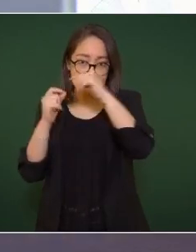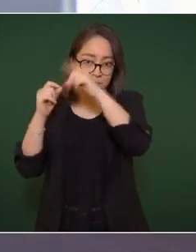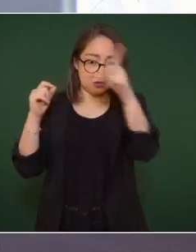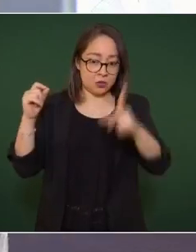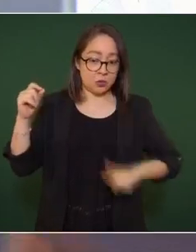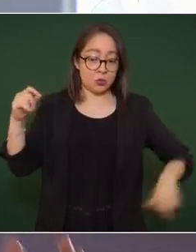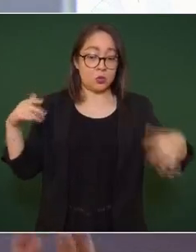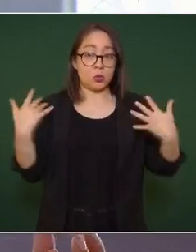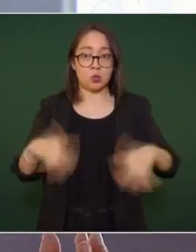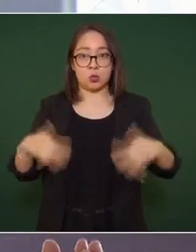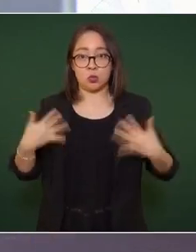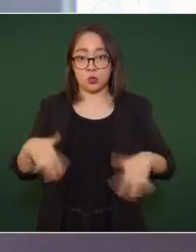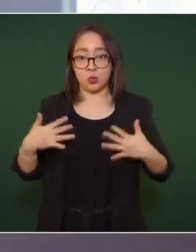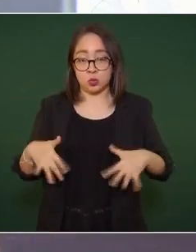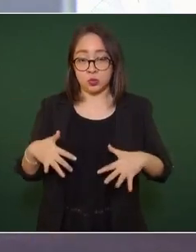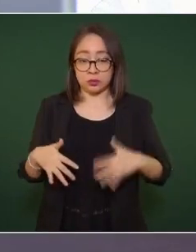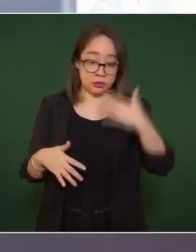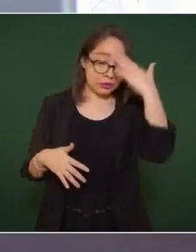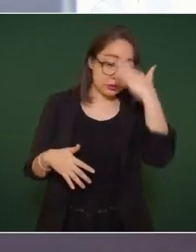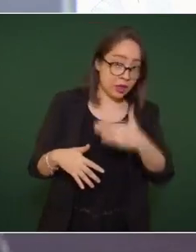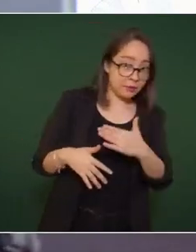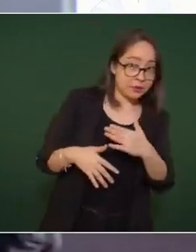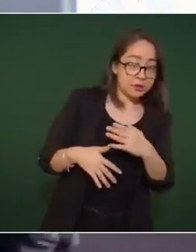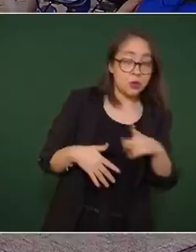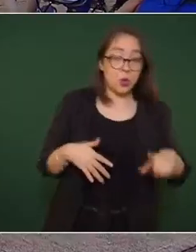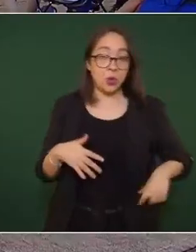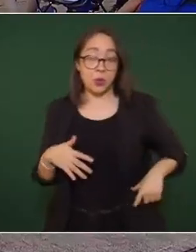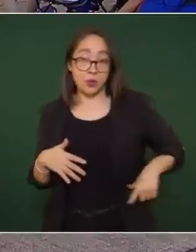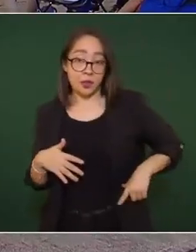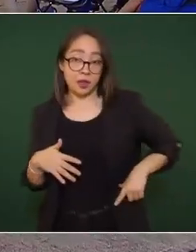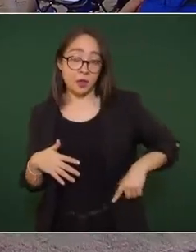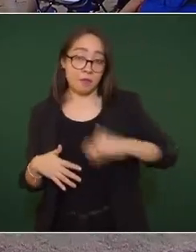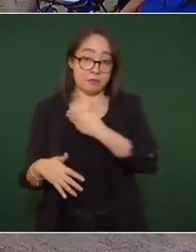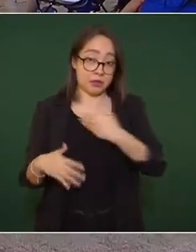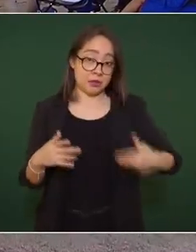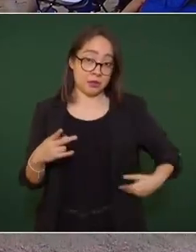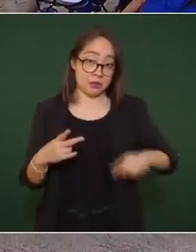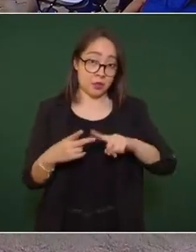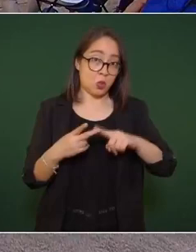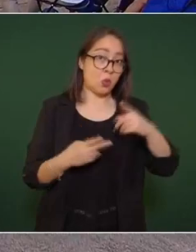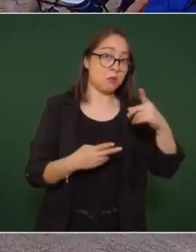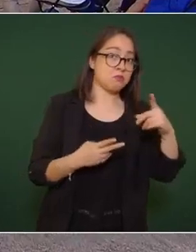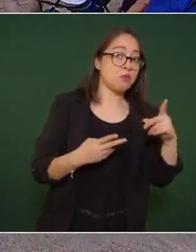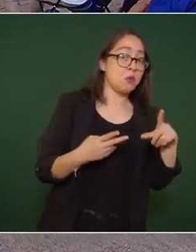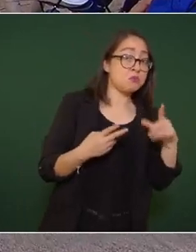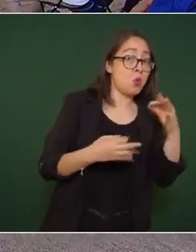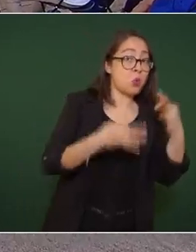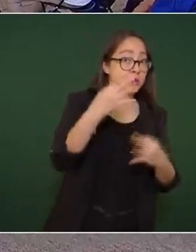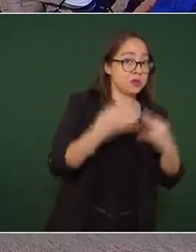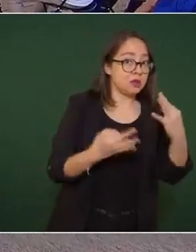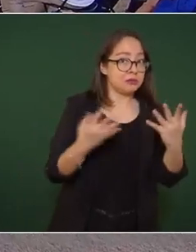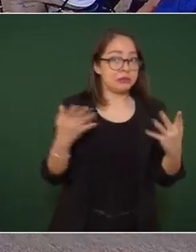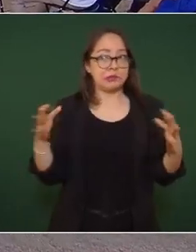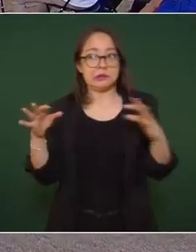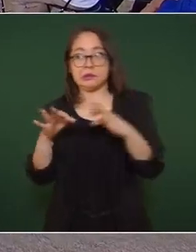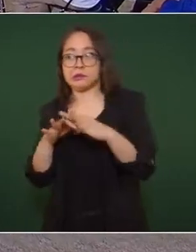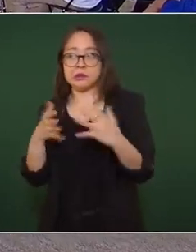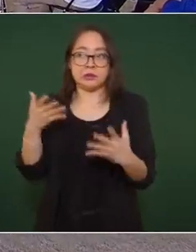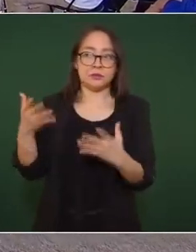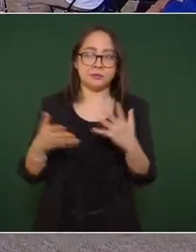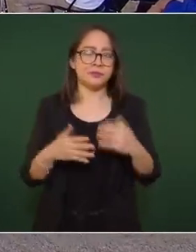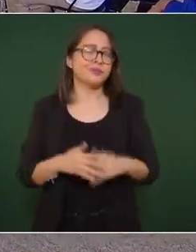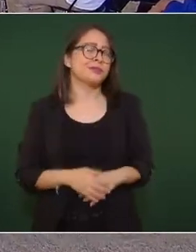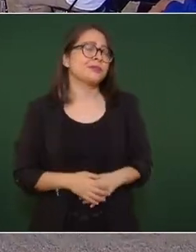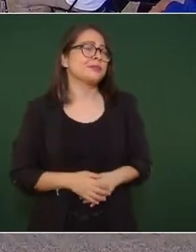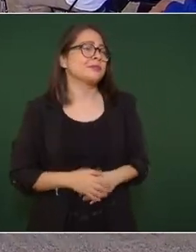existe entre el Poder Ejecutivo y el Poder Judicial? Gracias. Pues no, es que